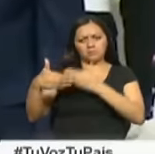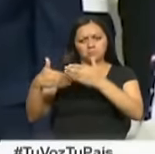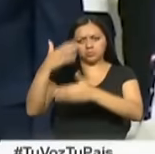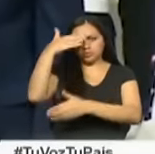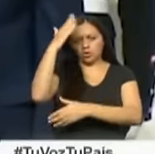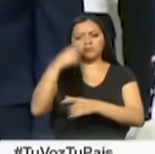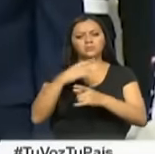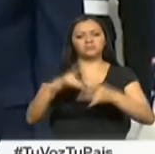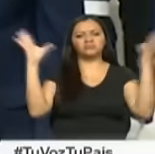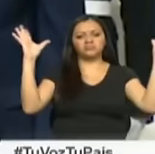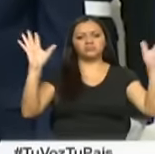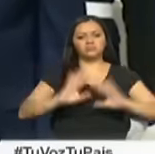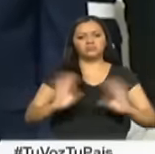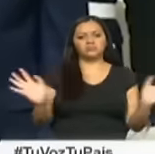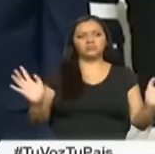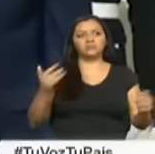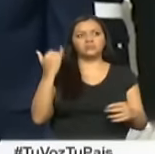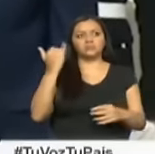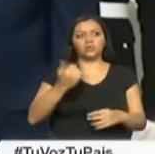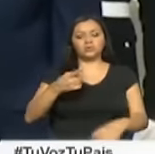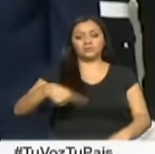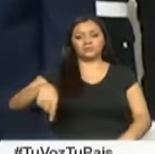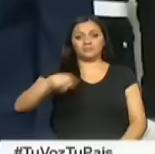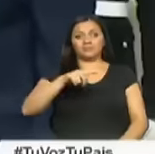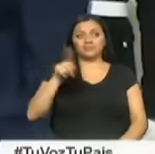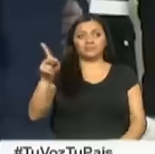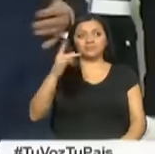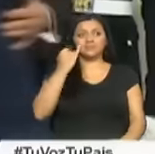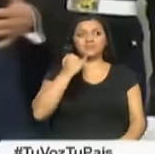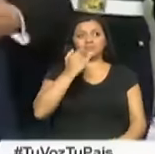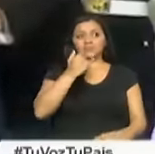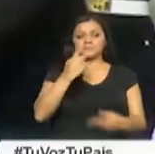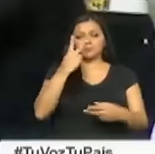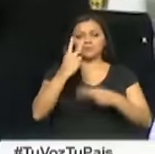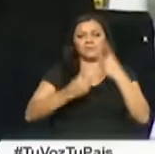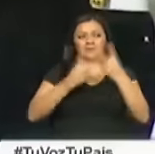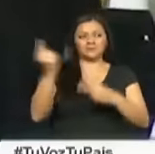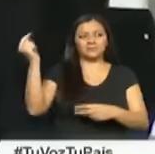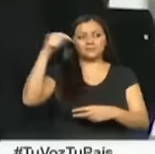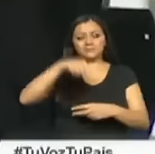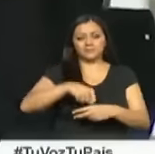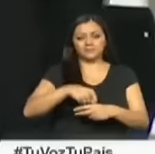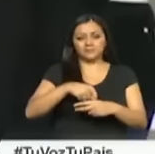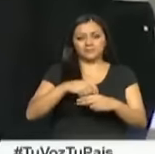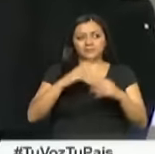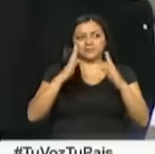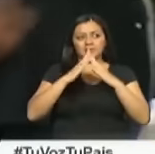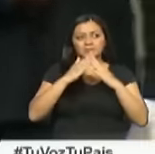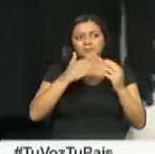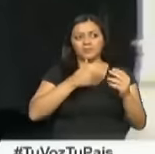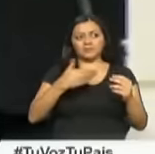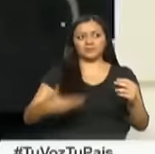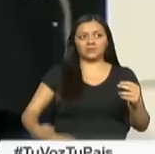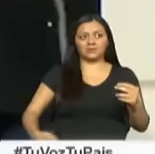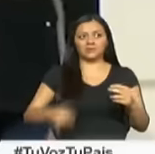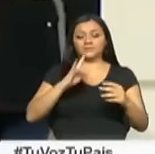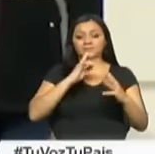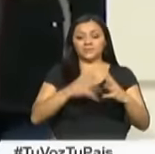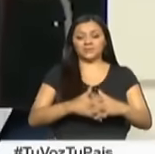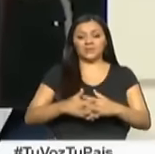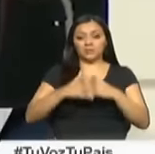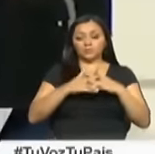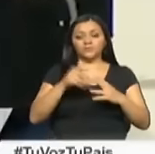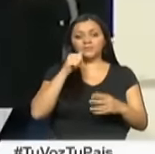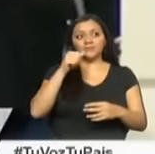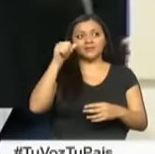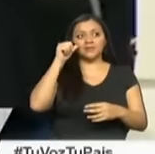Donald Trump ha dado un balón de oxígeno a Benjamin Netanyahu en su esperada visita a la Casa Blanca. El presidente estadounidense rompió ayer